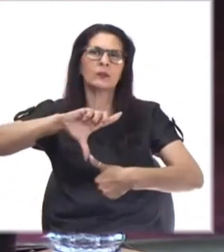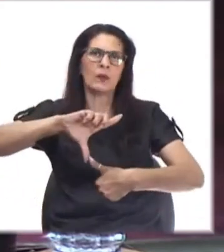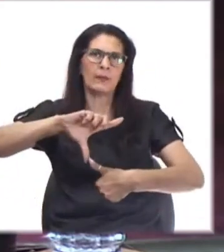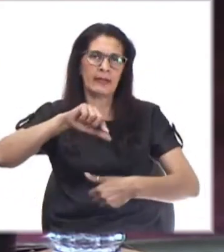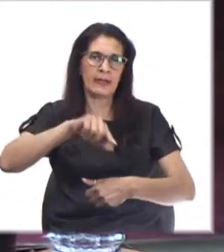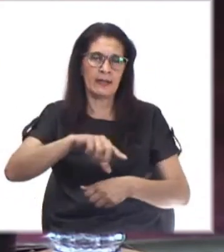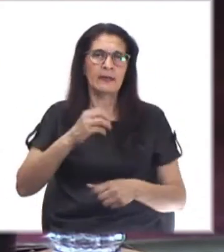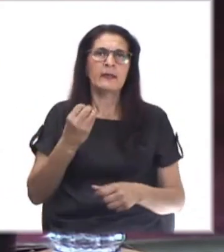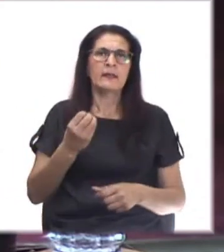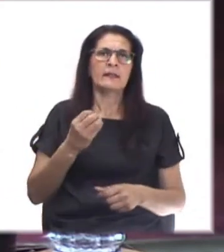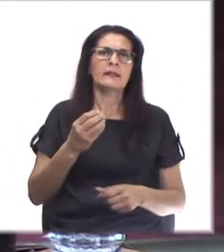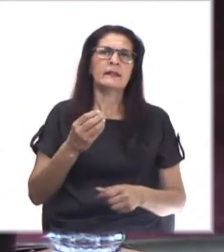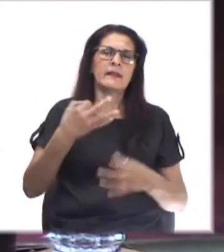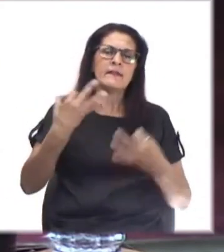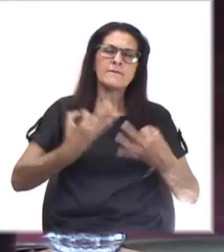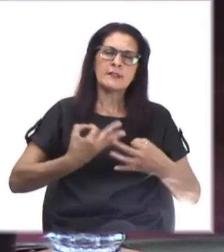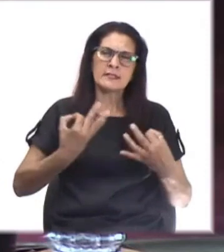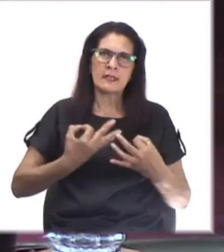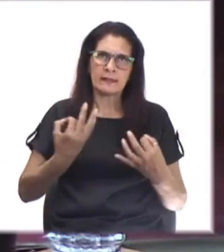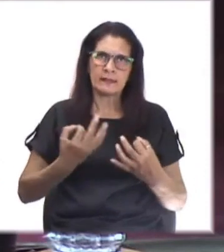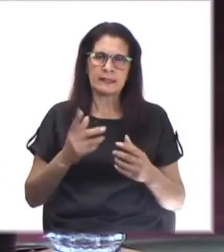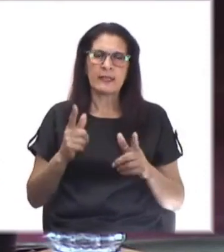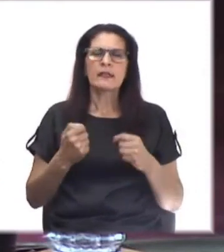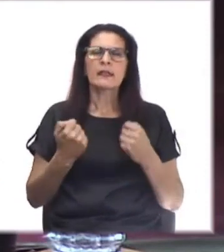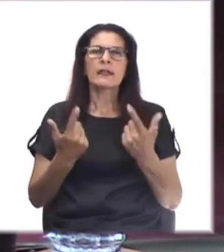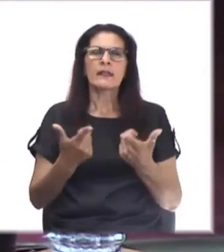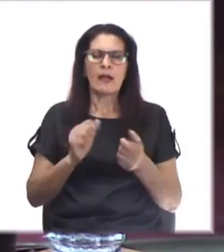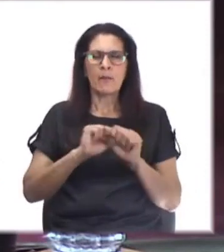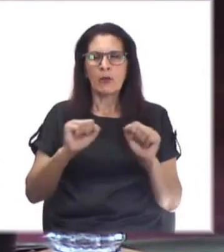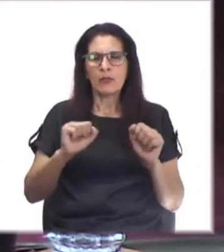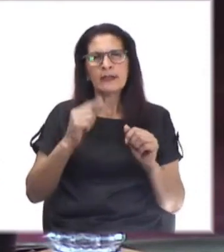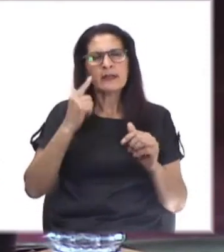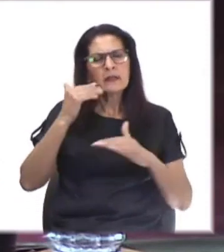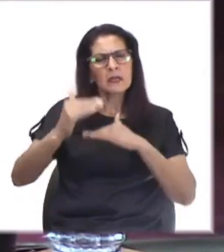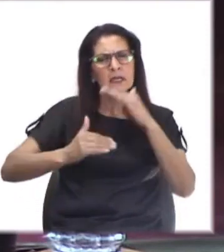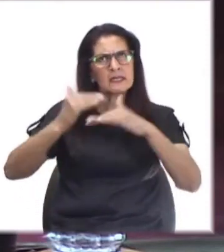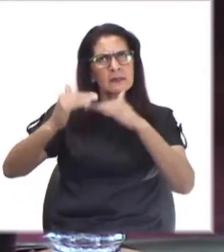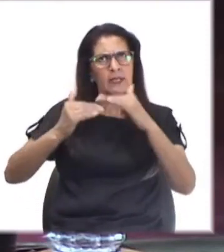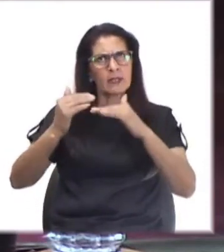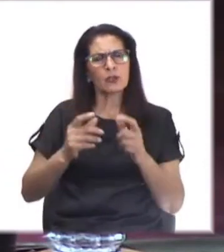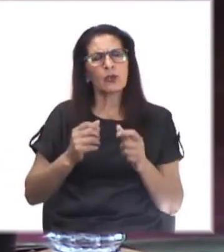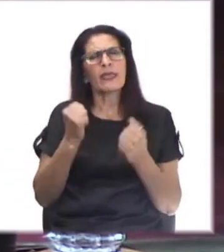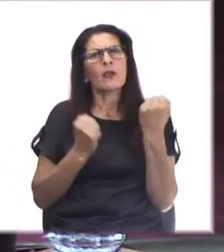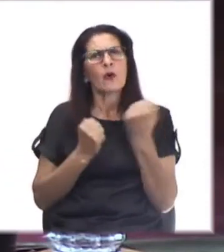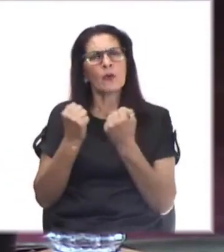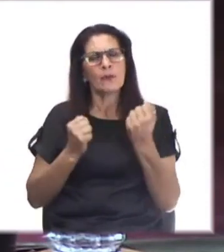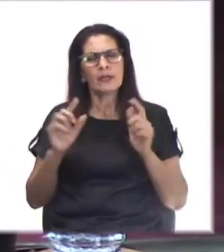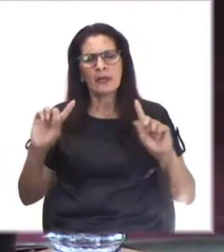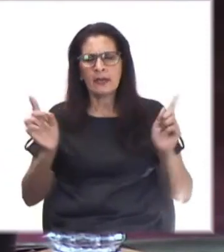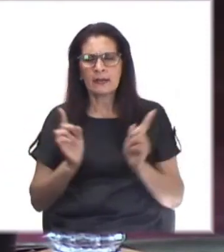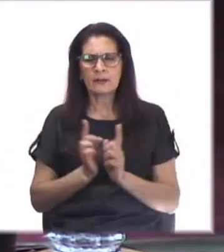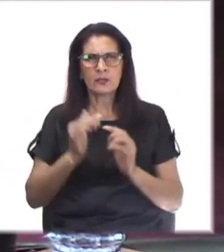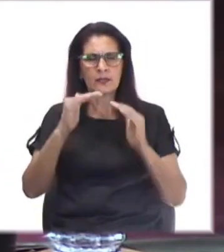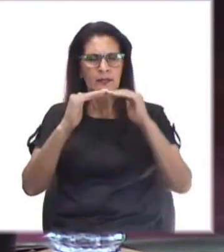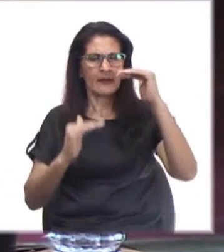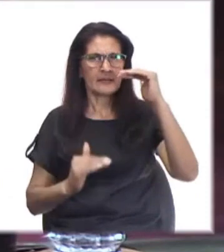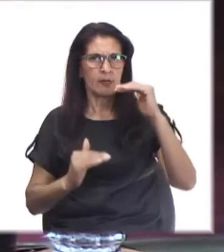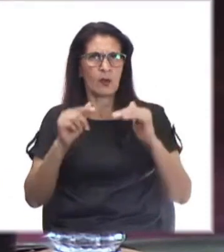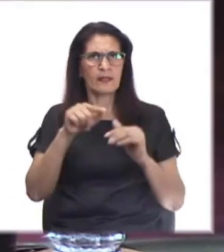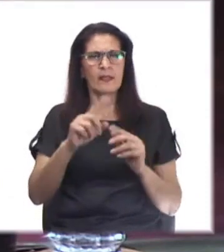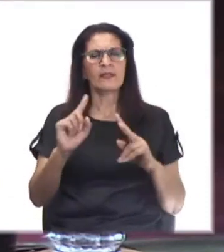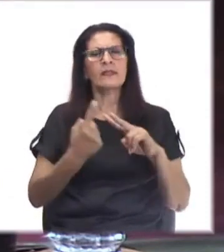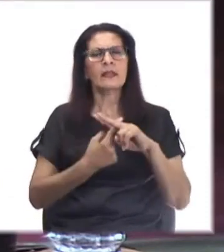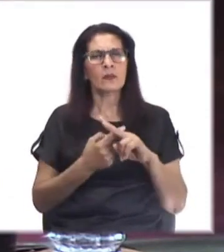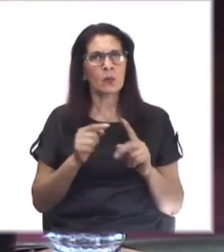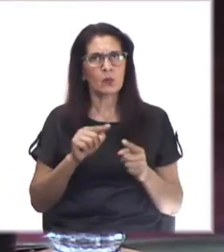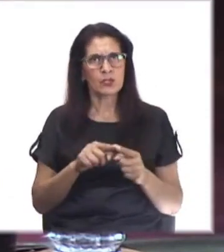públicas eficientes que permiten traducir el crecimiento económico en la reducción de la desigualdad, en el fomento de la inclusión